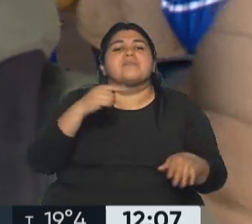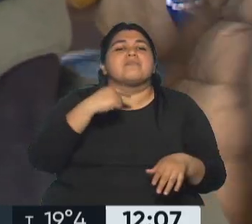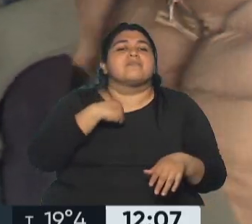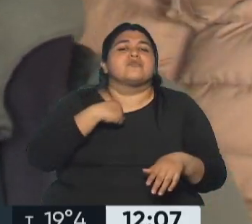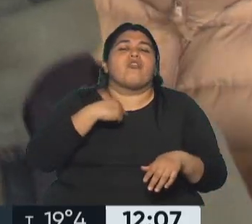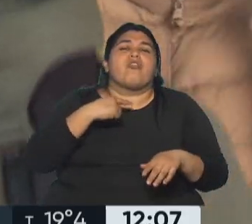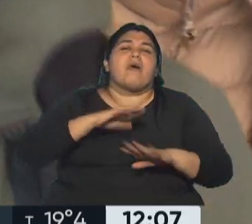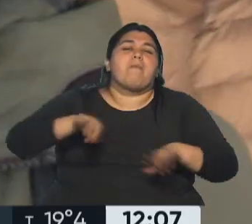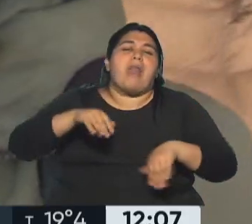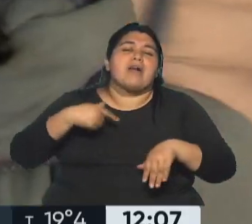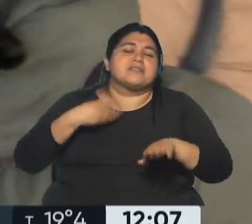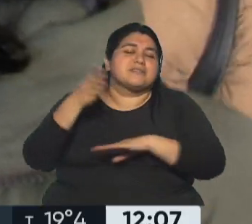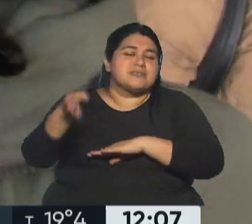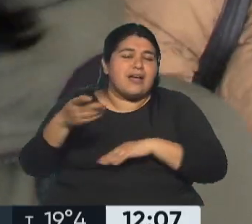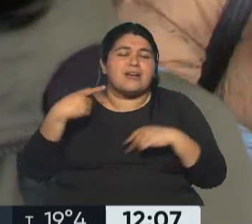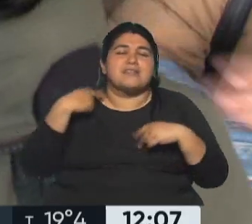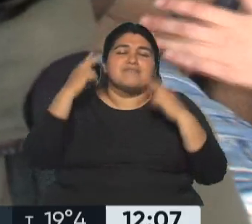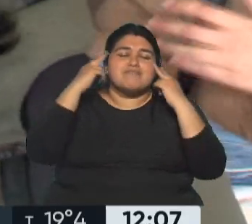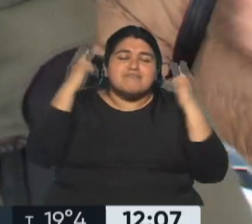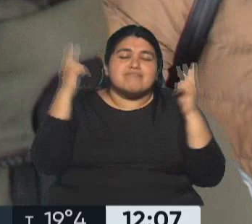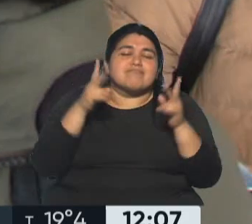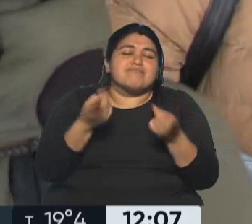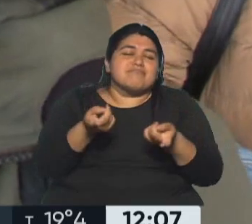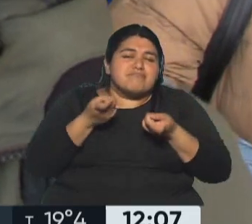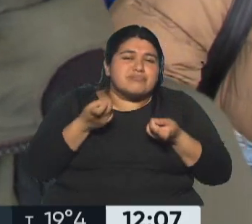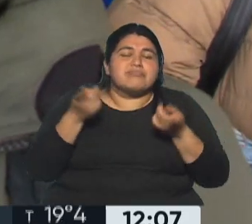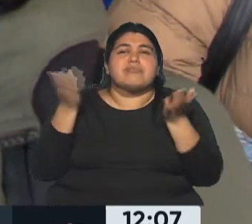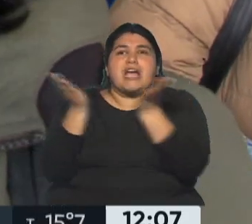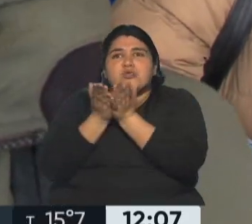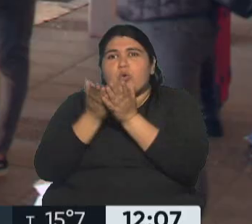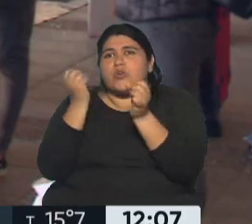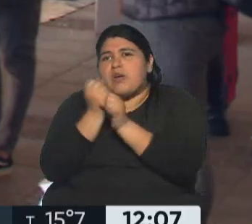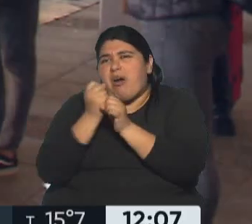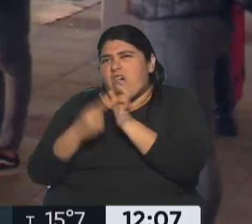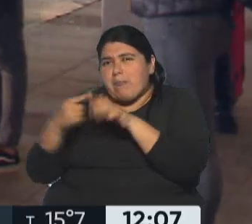descontracturar, viste, capital, los estudios, el trabajo, un poco de todo.